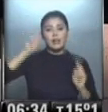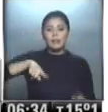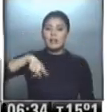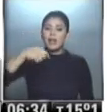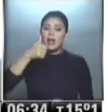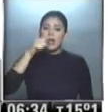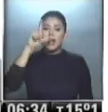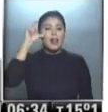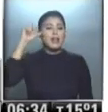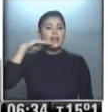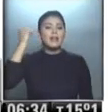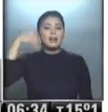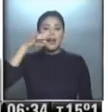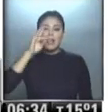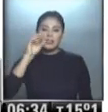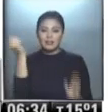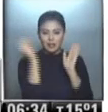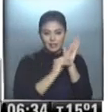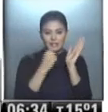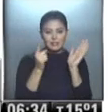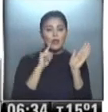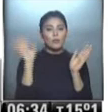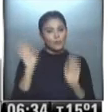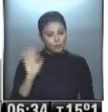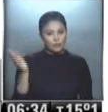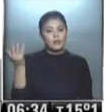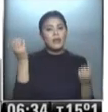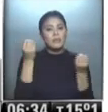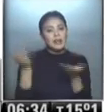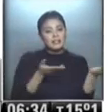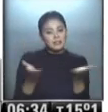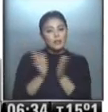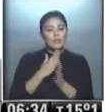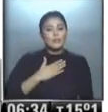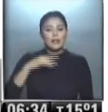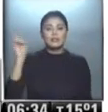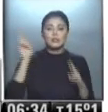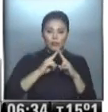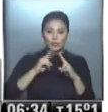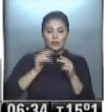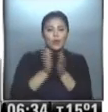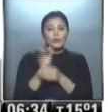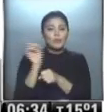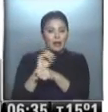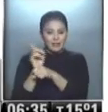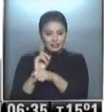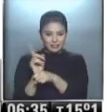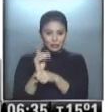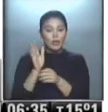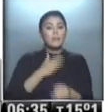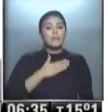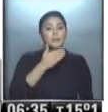Alejandra Yuga dice, buenas. Te presento a mi sobrino Nieto Bautista y a mi perrito Bart. Mi